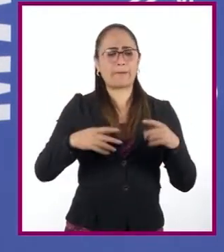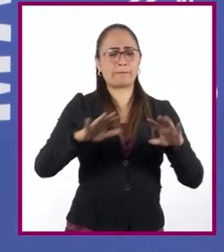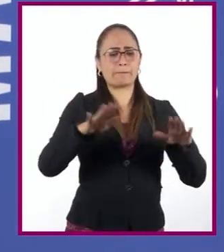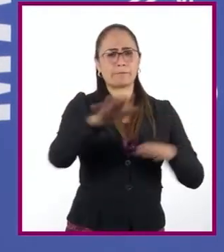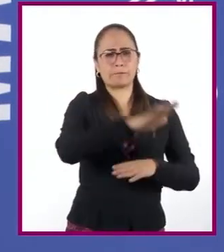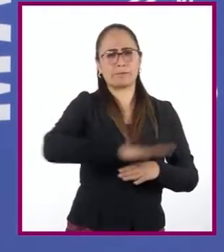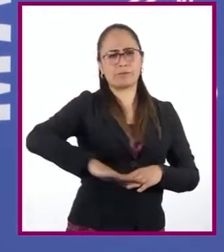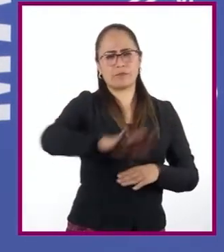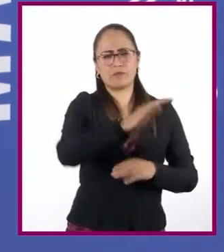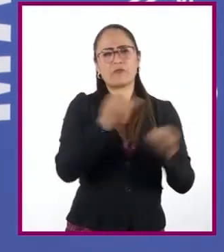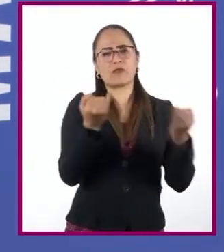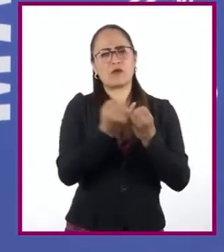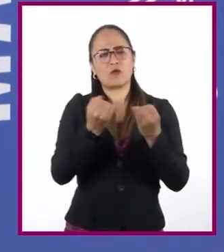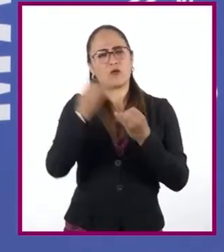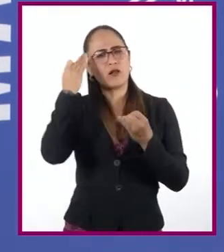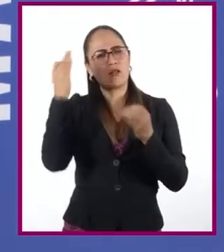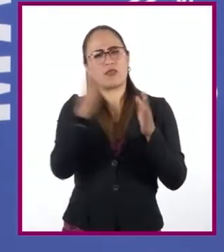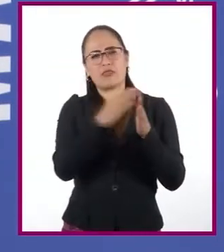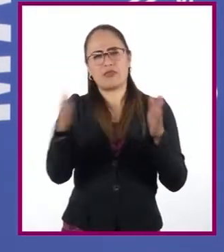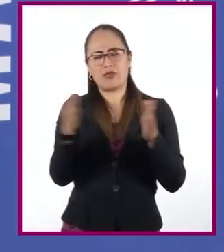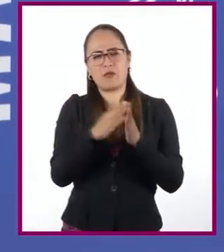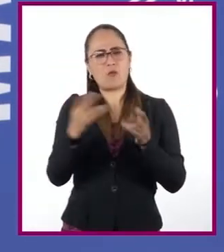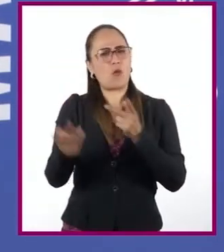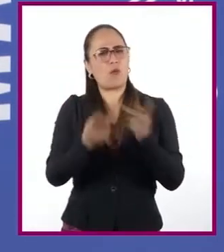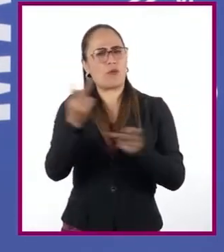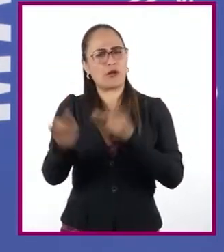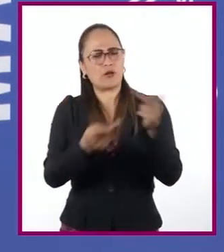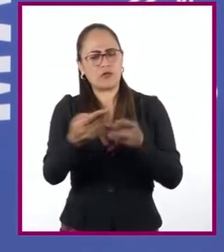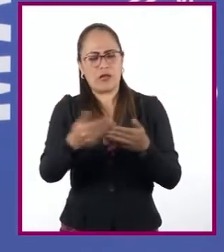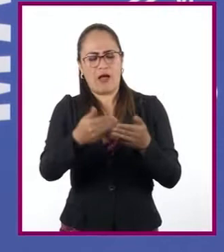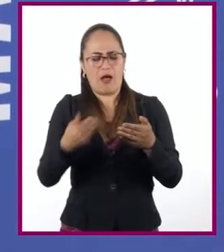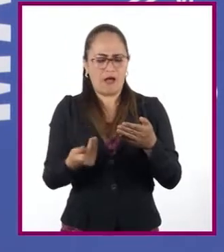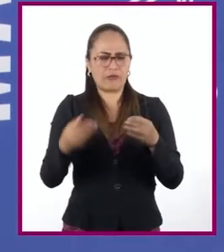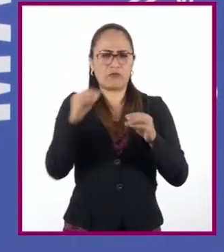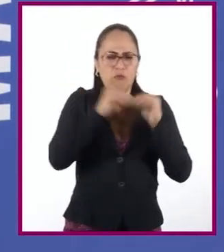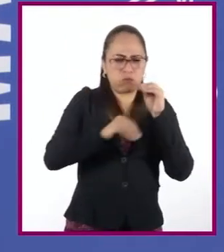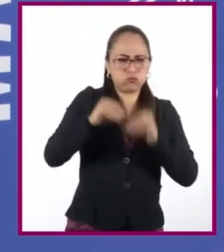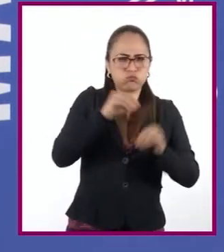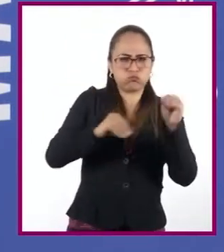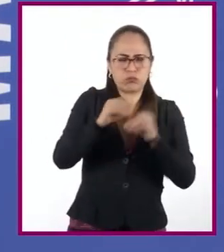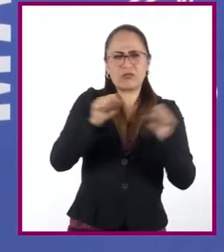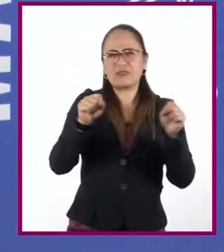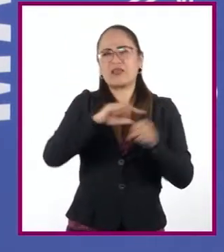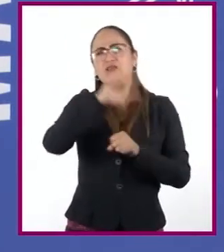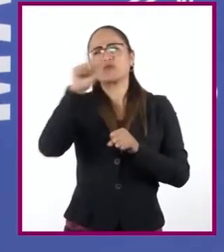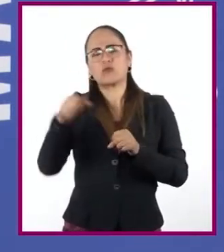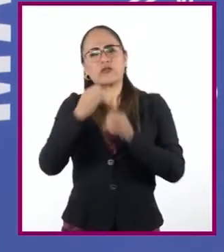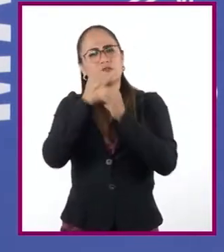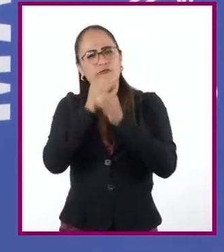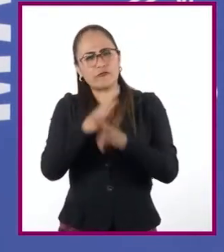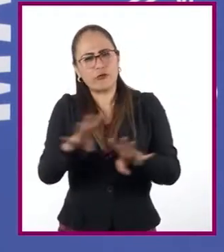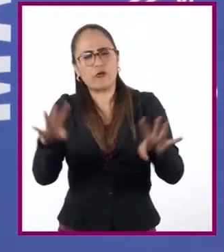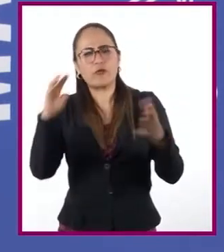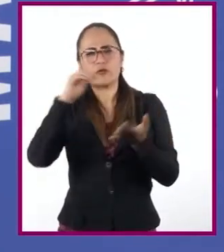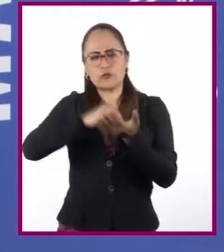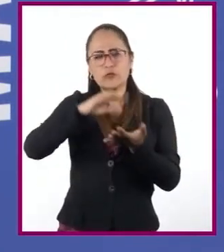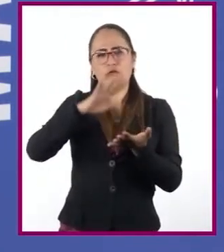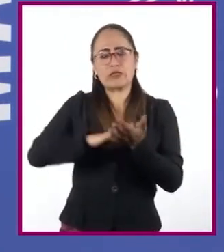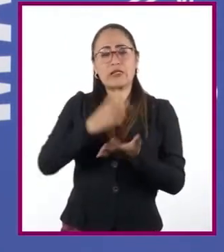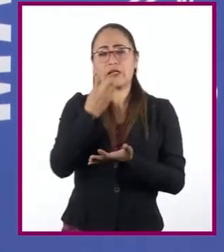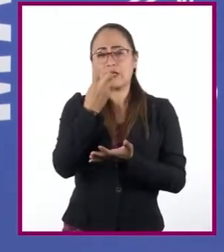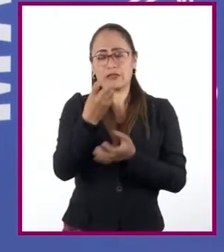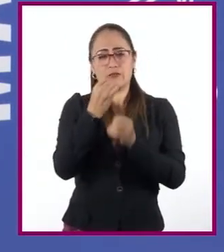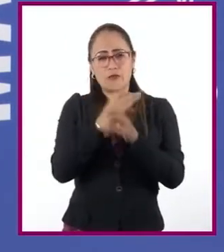el periodo de levantamiento son dos aspectos del diseño de la encuesta que se retoman en el informe, porque son fundamentales para